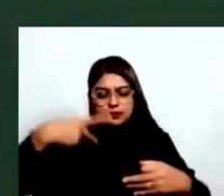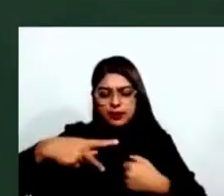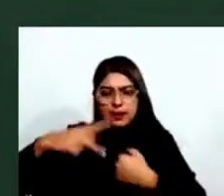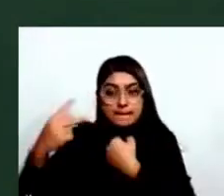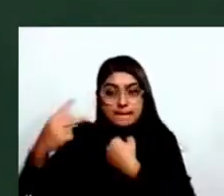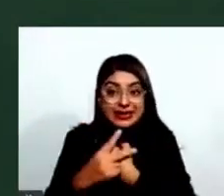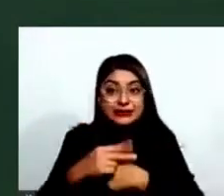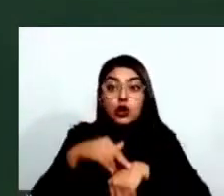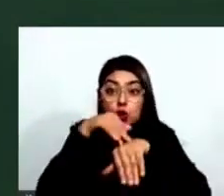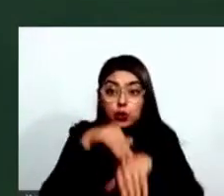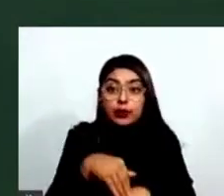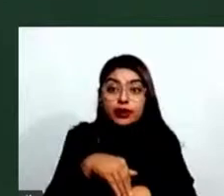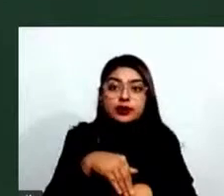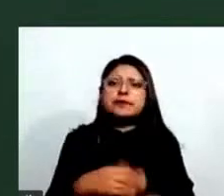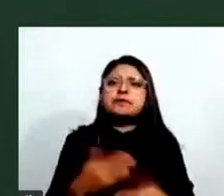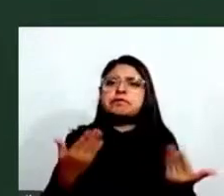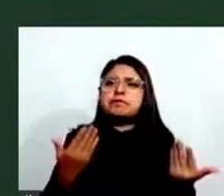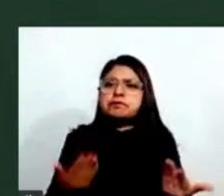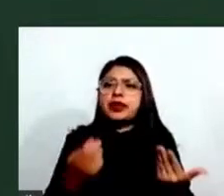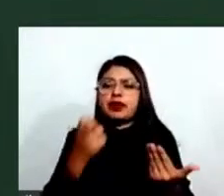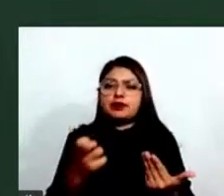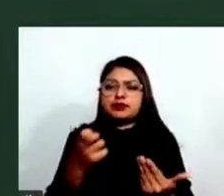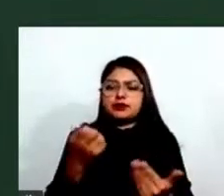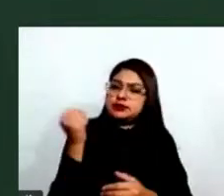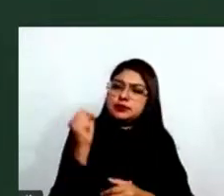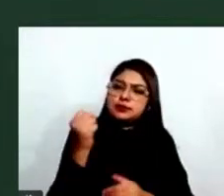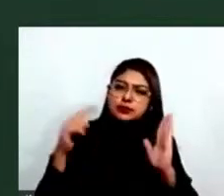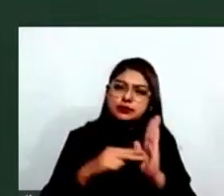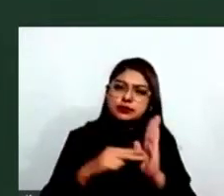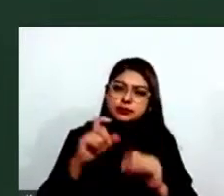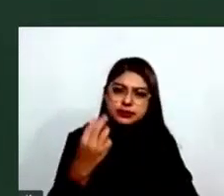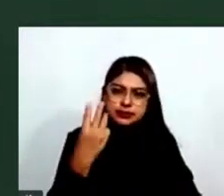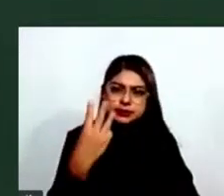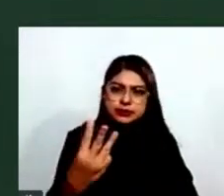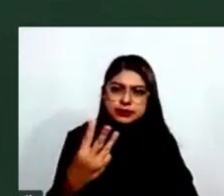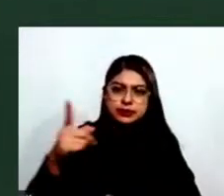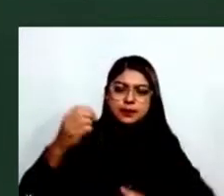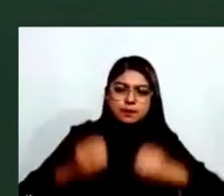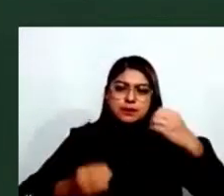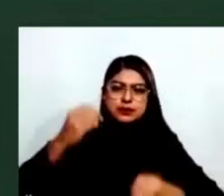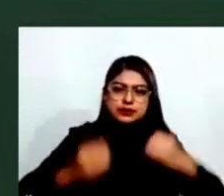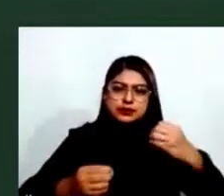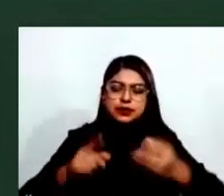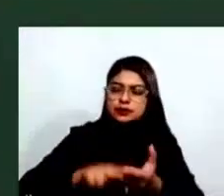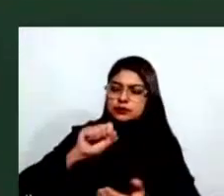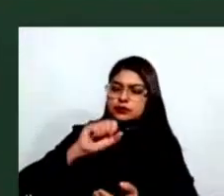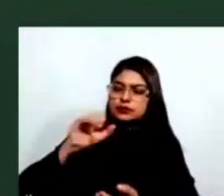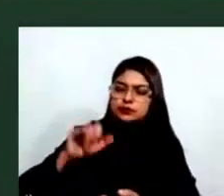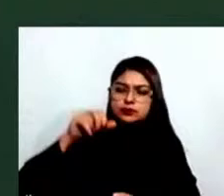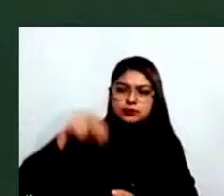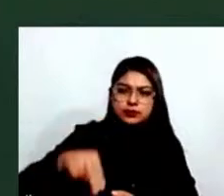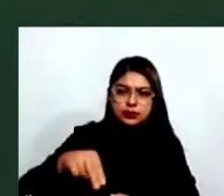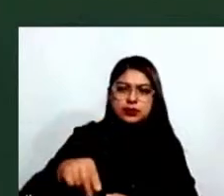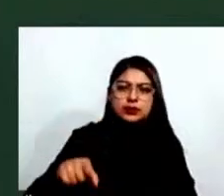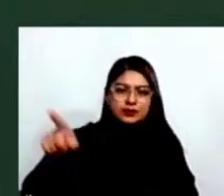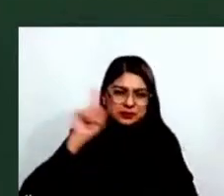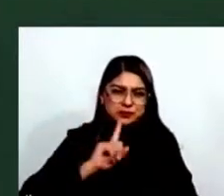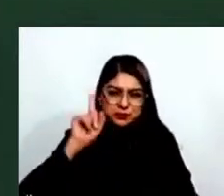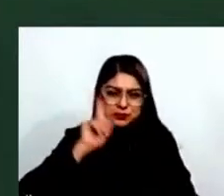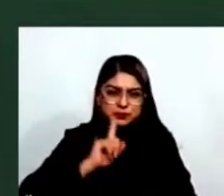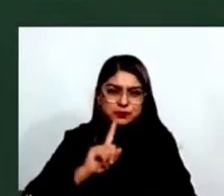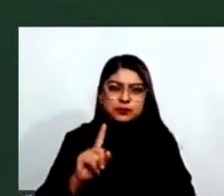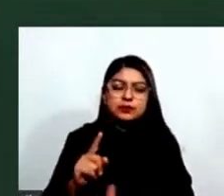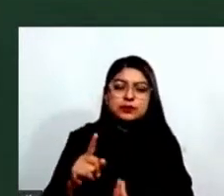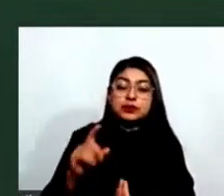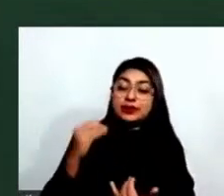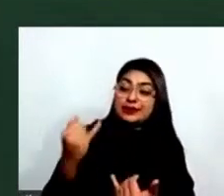razón, en septiembre de 2023, la ministra presidenta de la Suprema Corte y del Consejo de la Judicatura Federal, Norma Piña